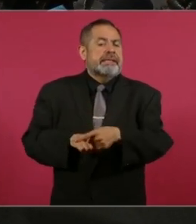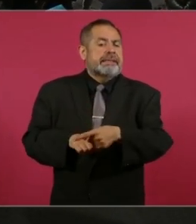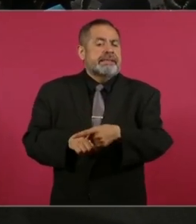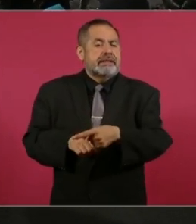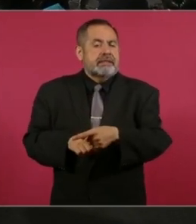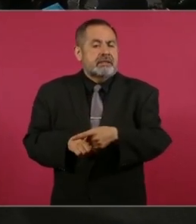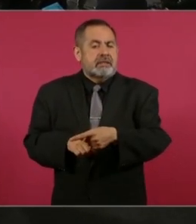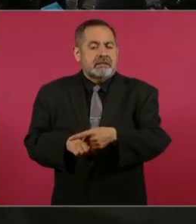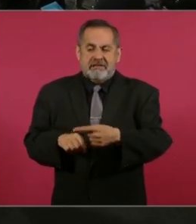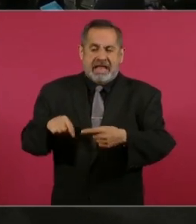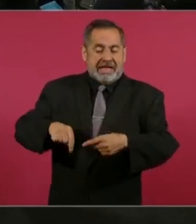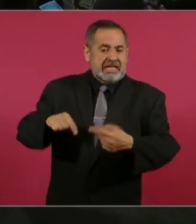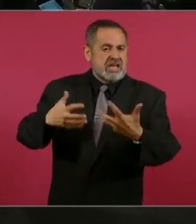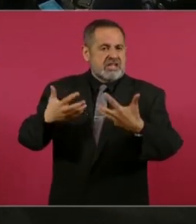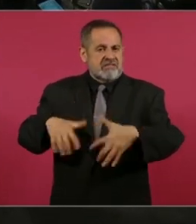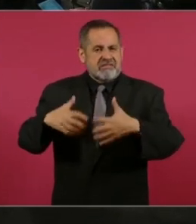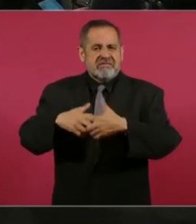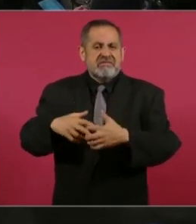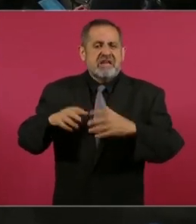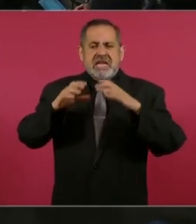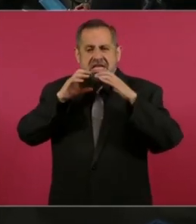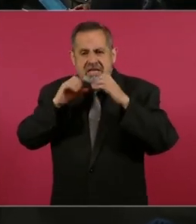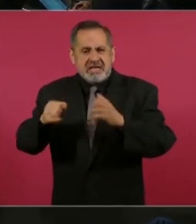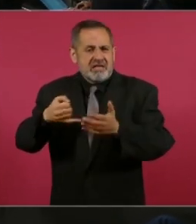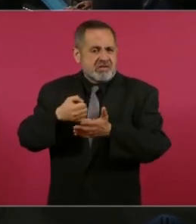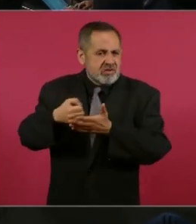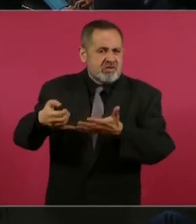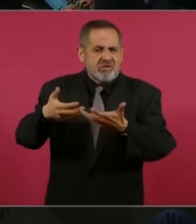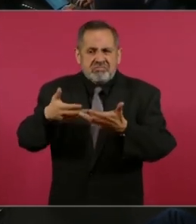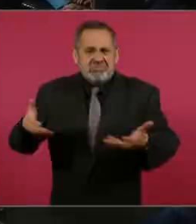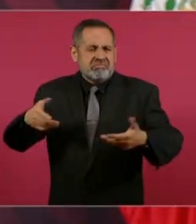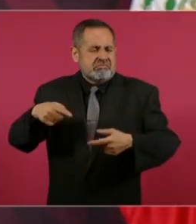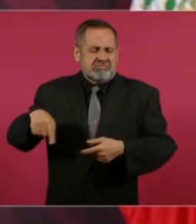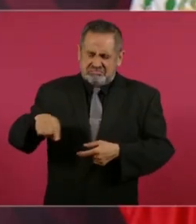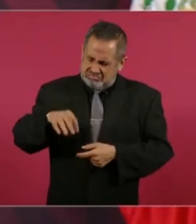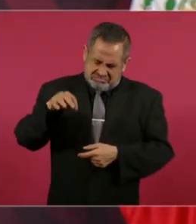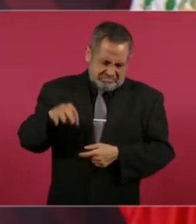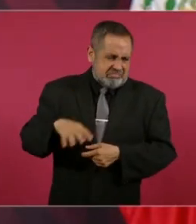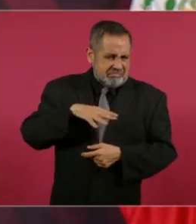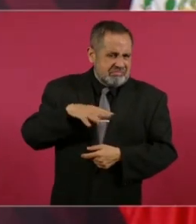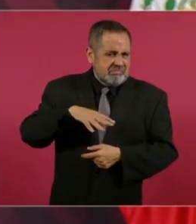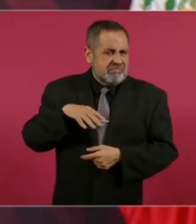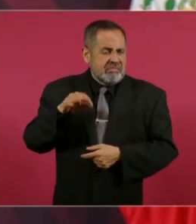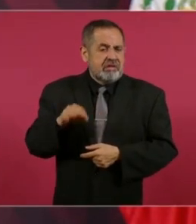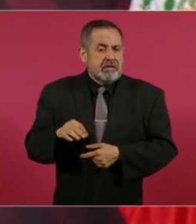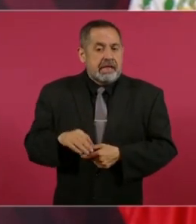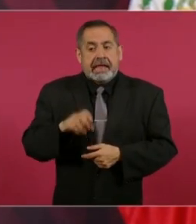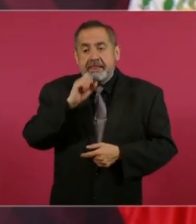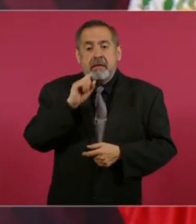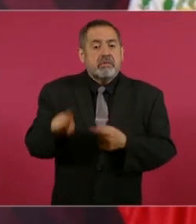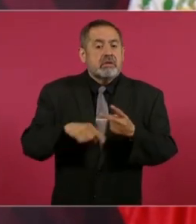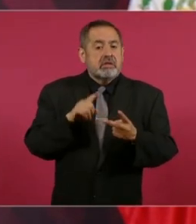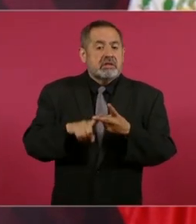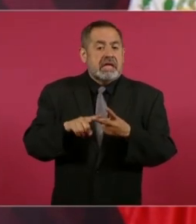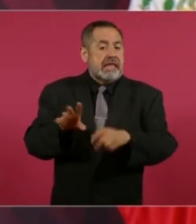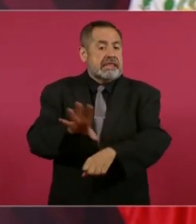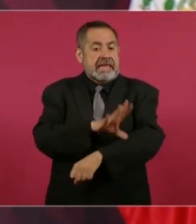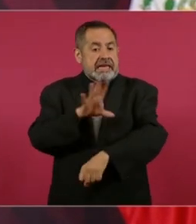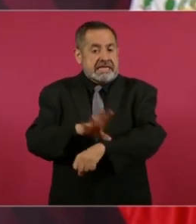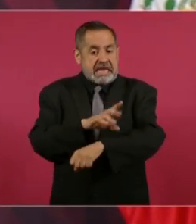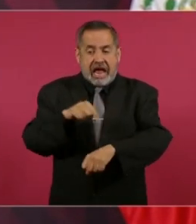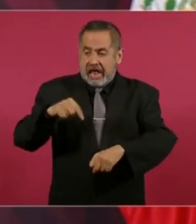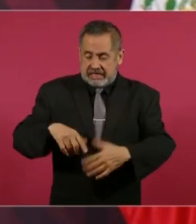la producción agropecuaria y también en lo que tiene que ver con los